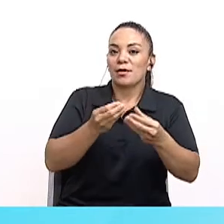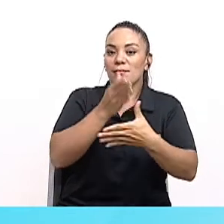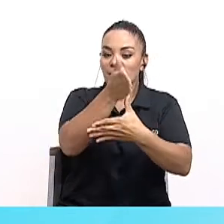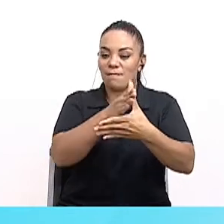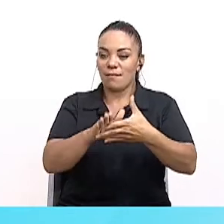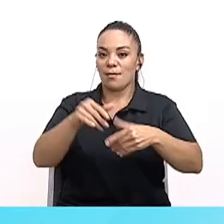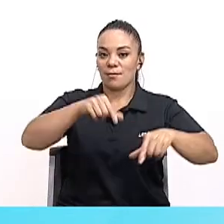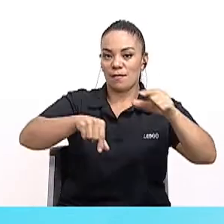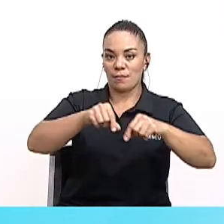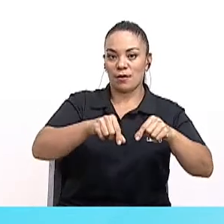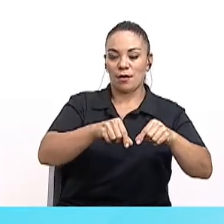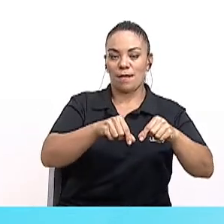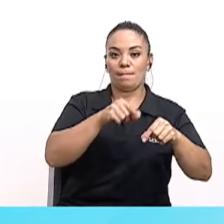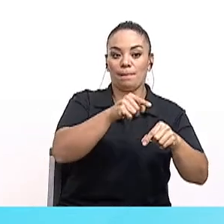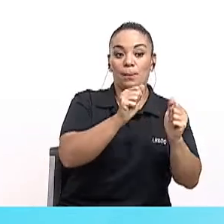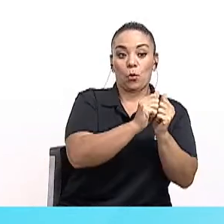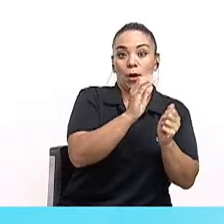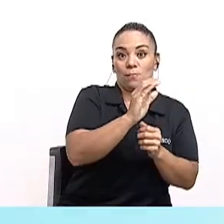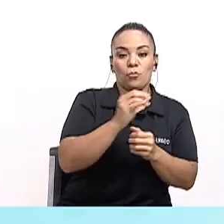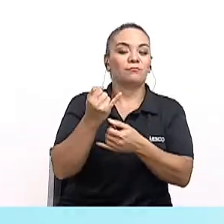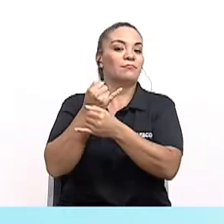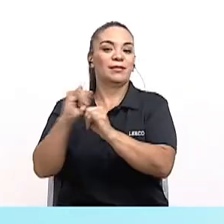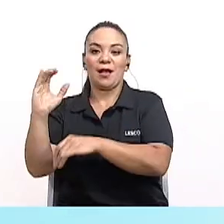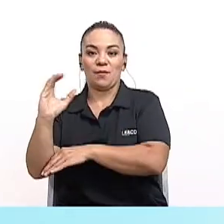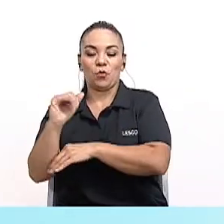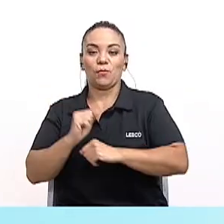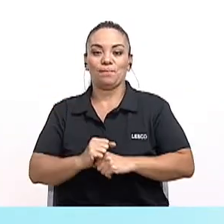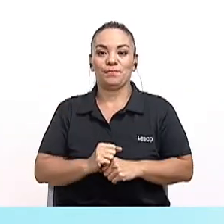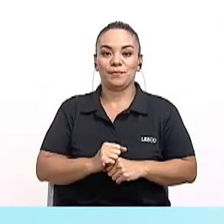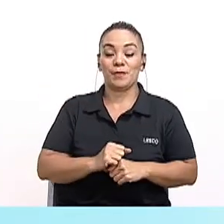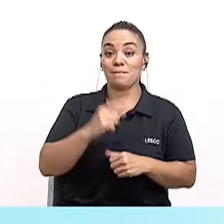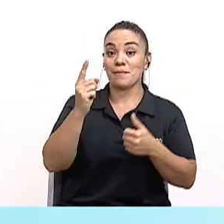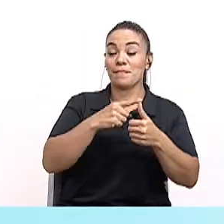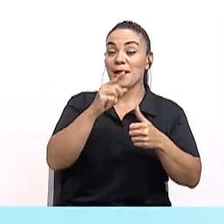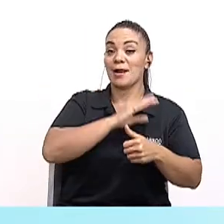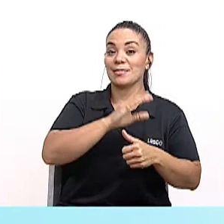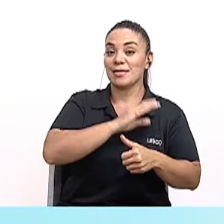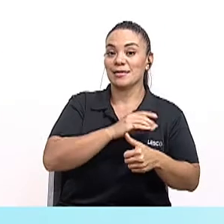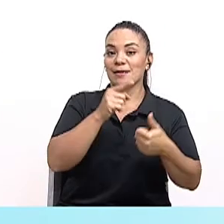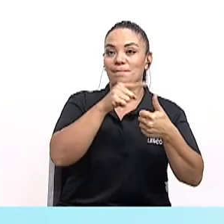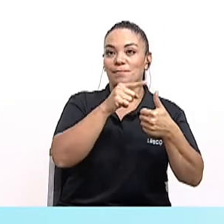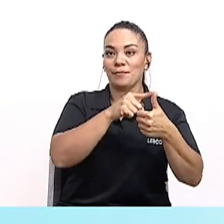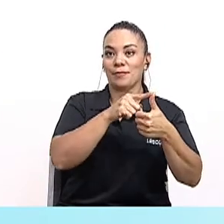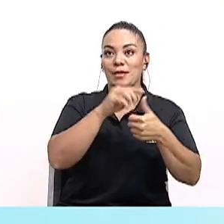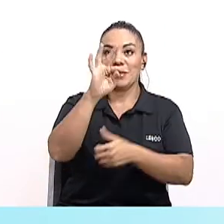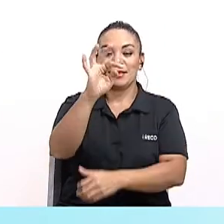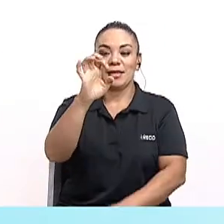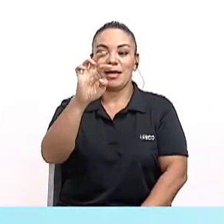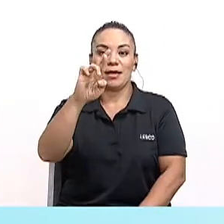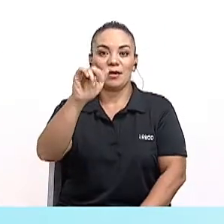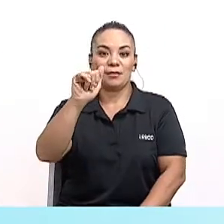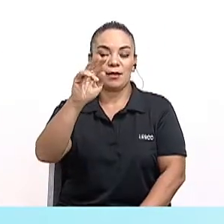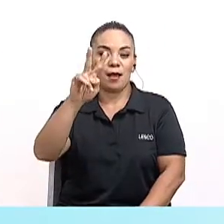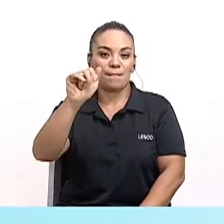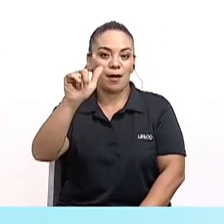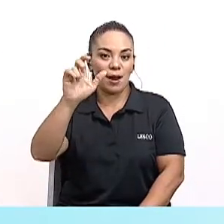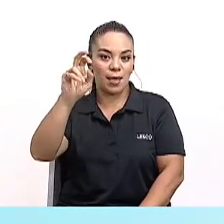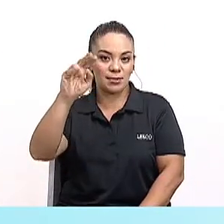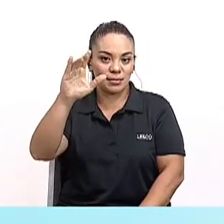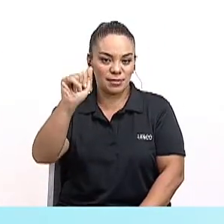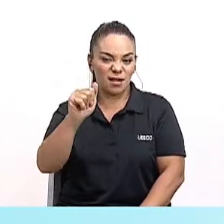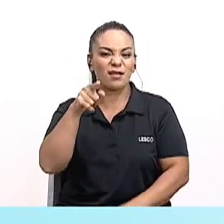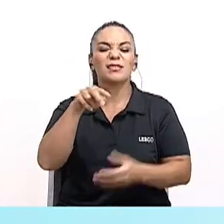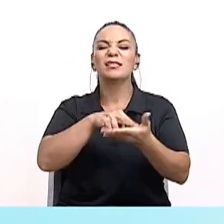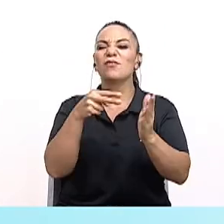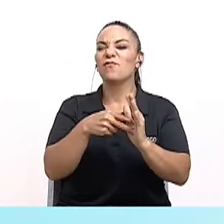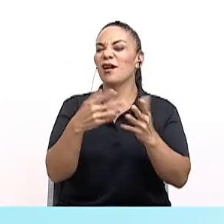en orgánica e inorgánica. La primera característica que tenemos que ver es la tetravalencia. La tetravalencia es